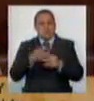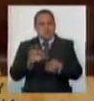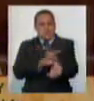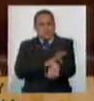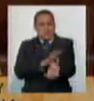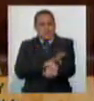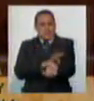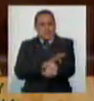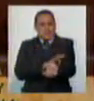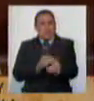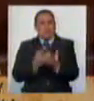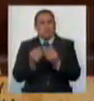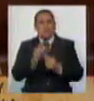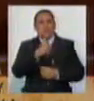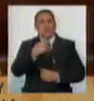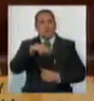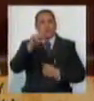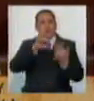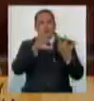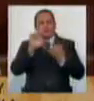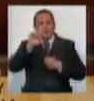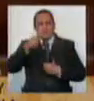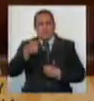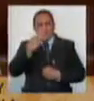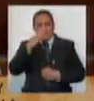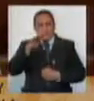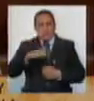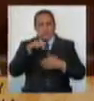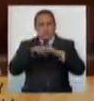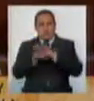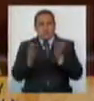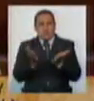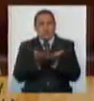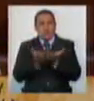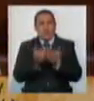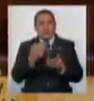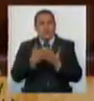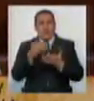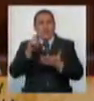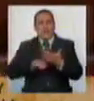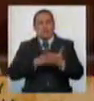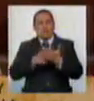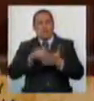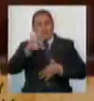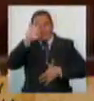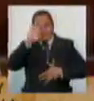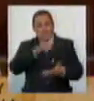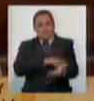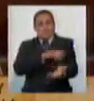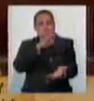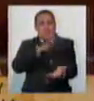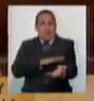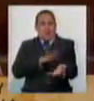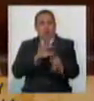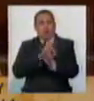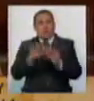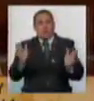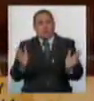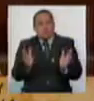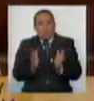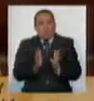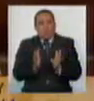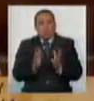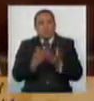hemoglobina a 1.800.000 niños en sus aulas para descartar anemia y problemas de desnutrición